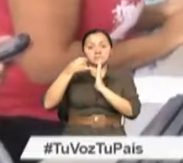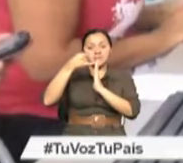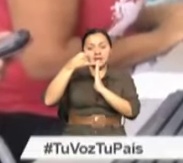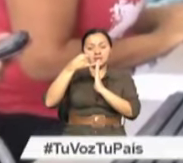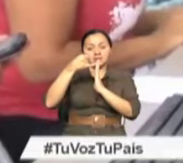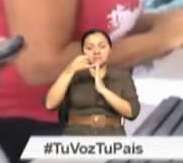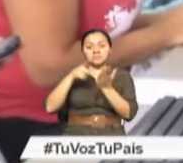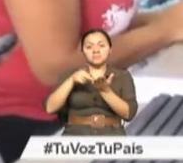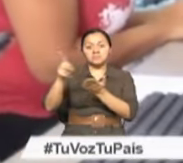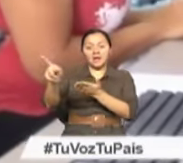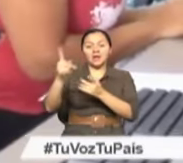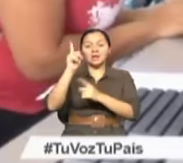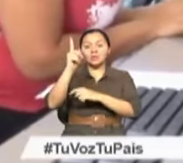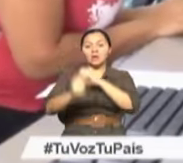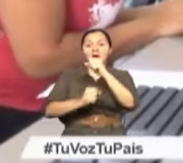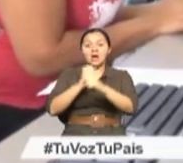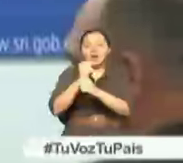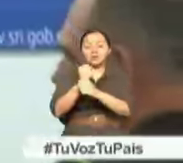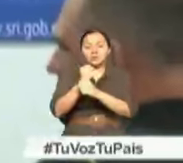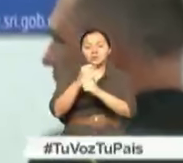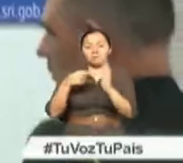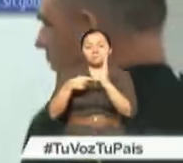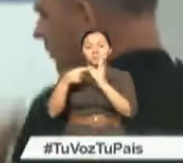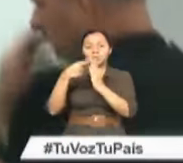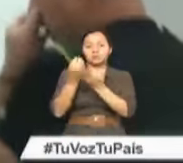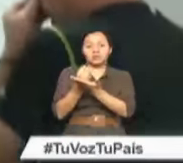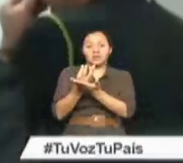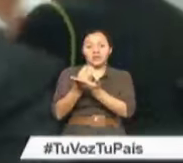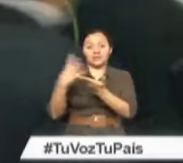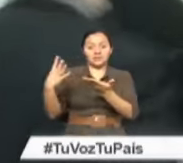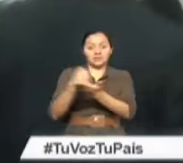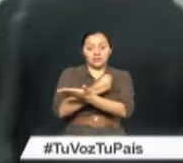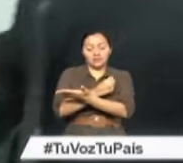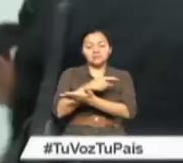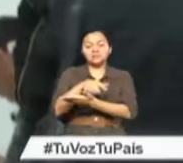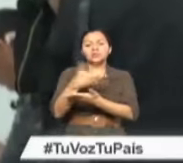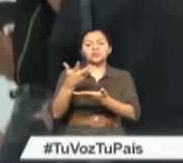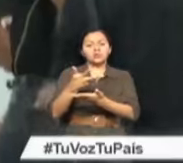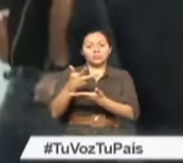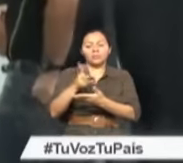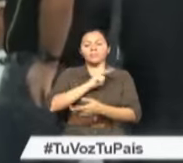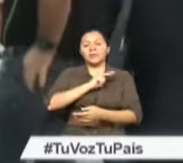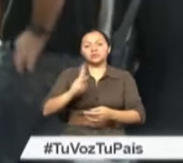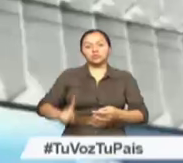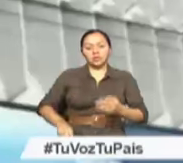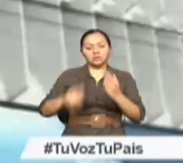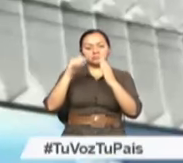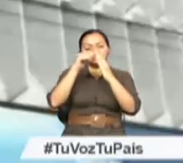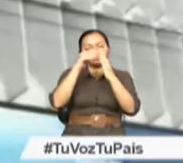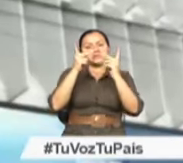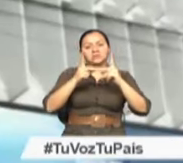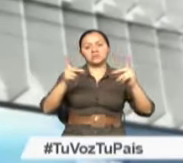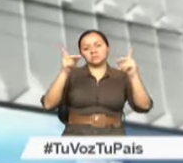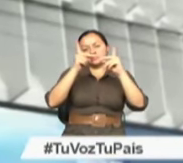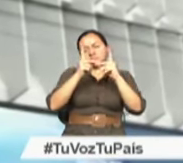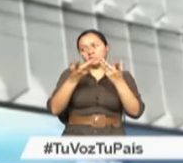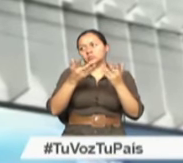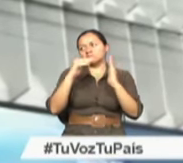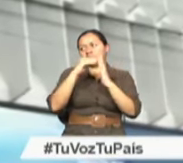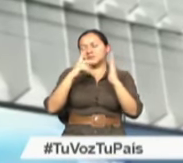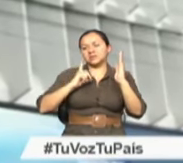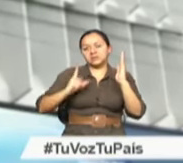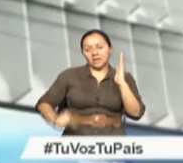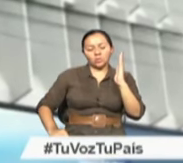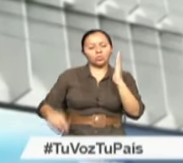impuesto a la renta y la presentación de los anexos y de las proyecciones de gastos personales son algunas de las obligaciones que las